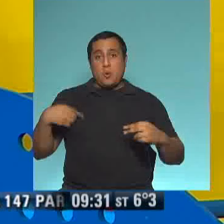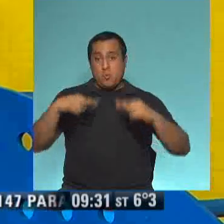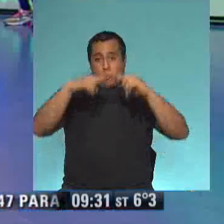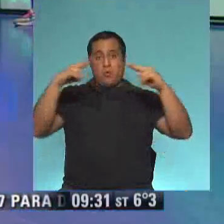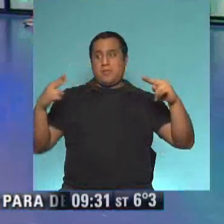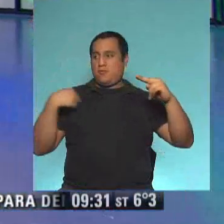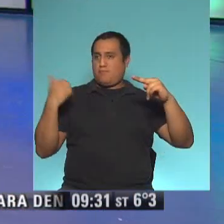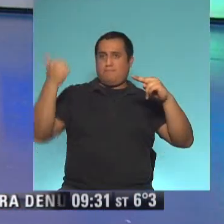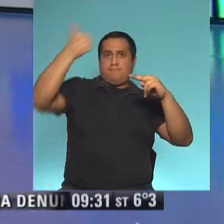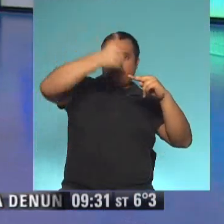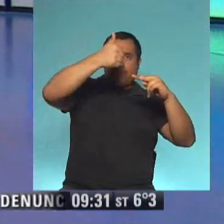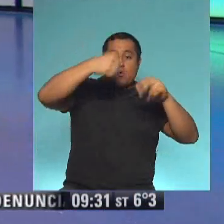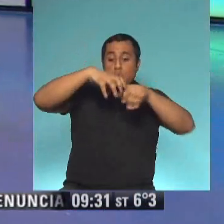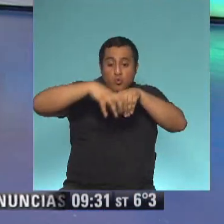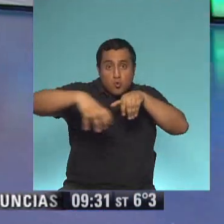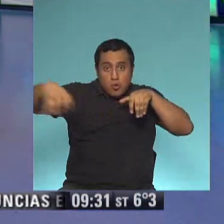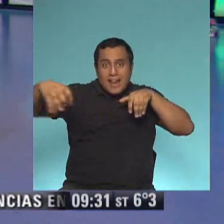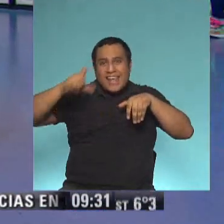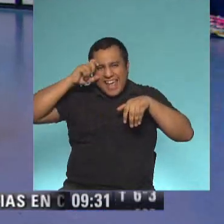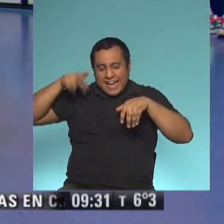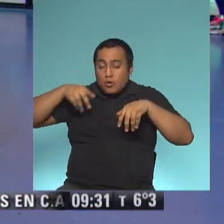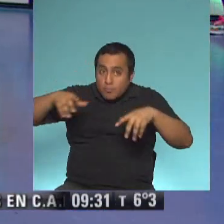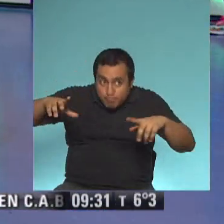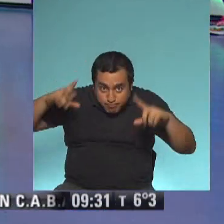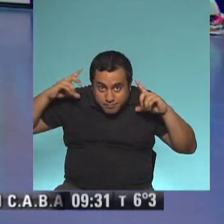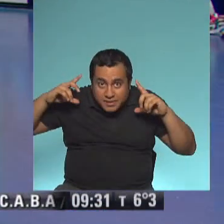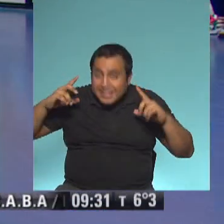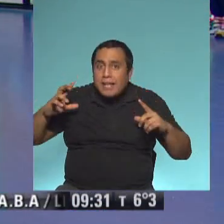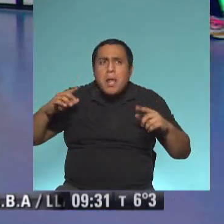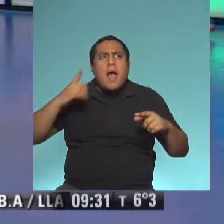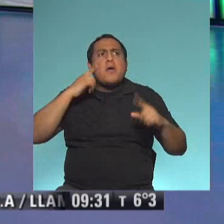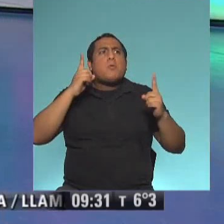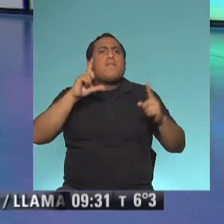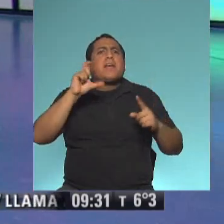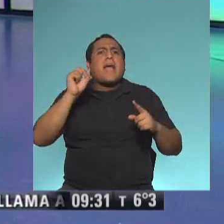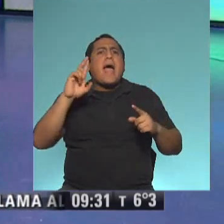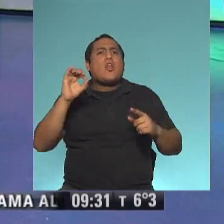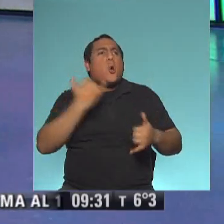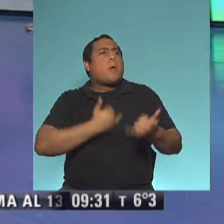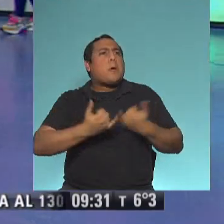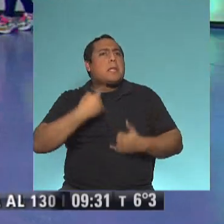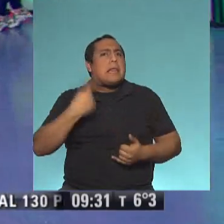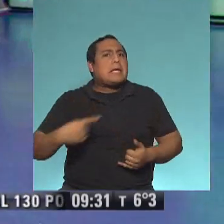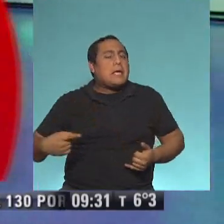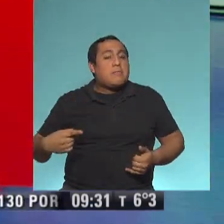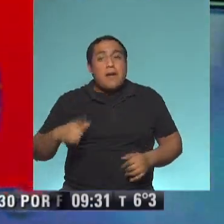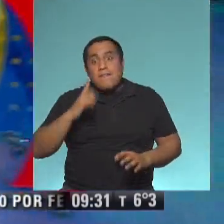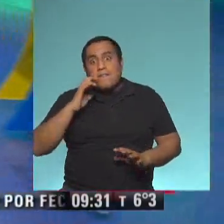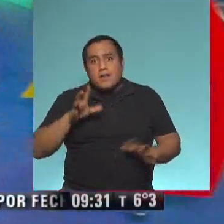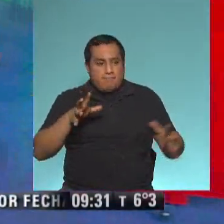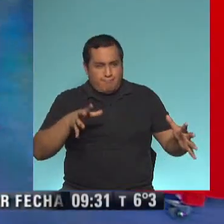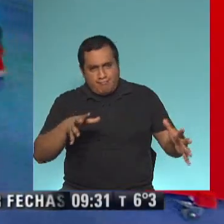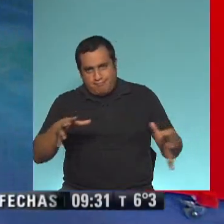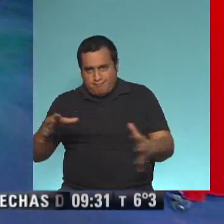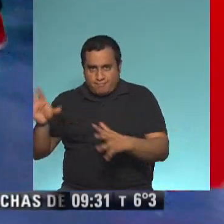puente y vos estás en un túnel, Ernesto. Así es, pero ¿qué nos contará la señora Caro? No sé, vamos a ver. A ver. Ahí está. A ver. ¡Ay, qué divertido! Vamos a correr